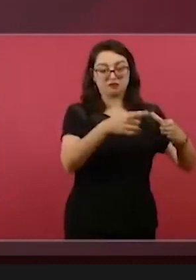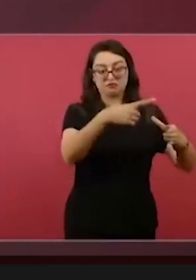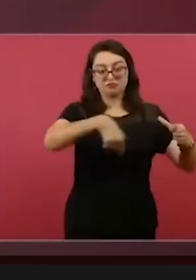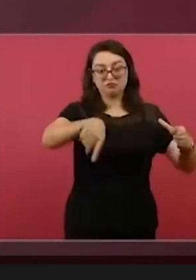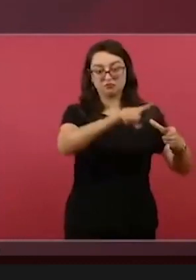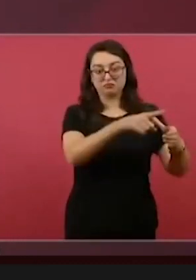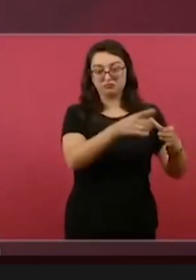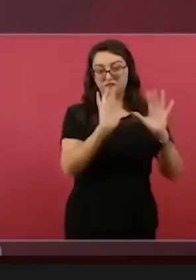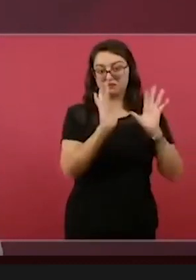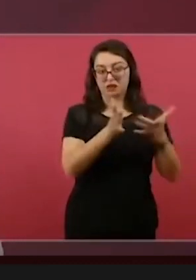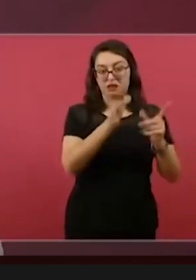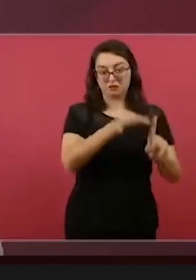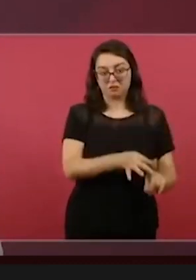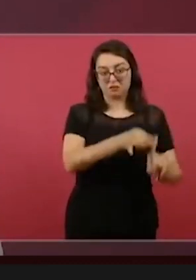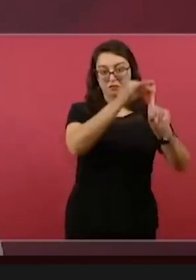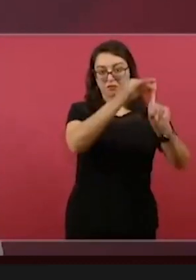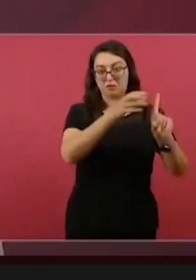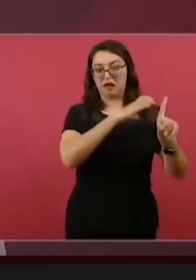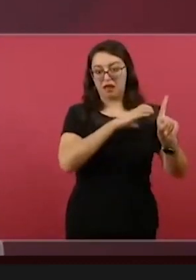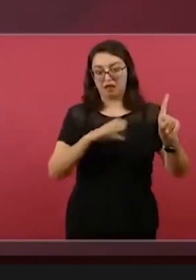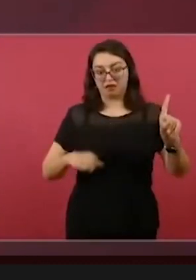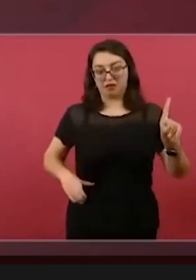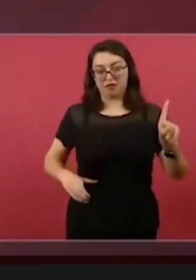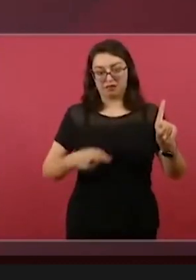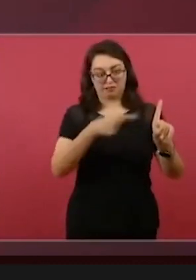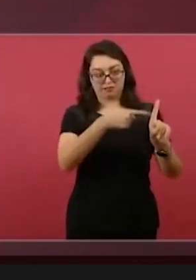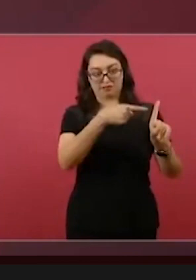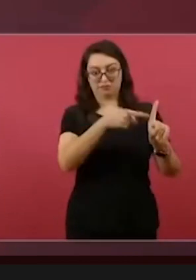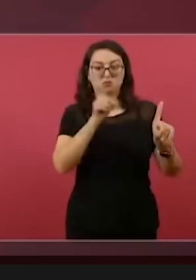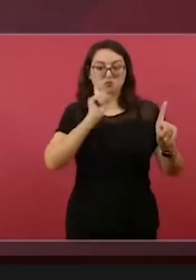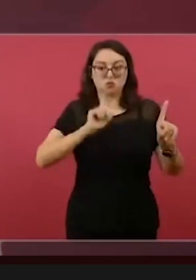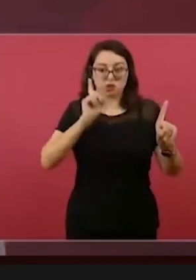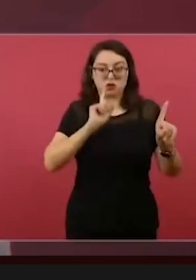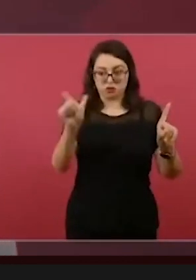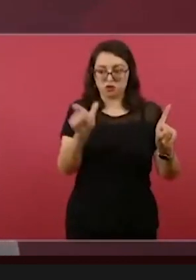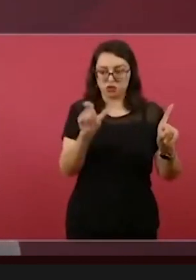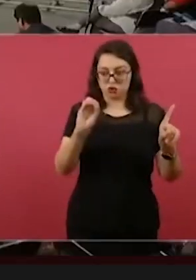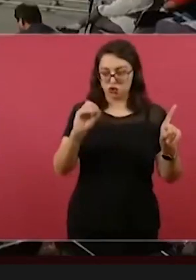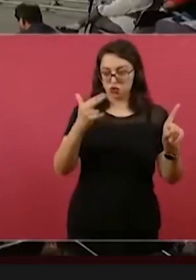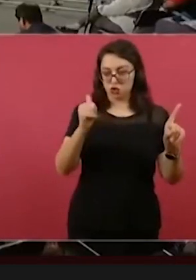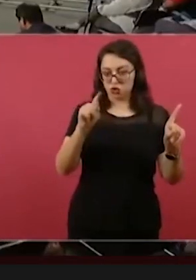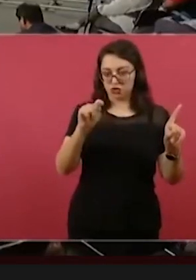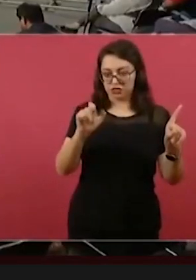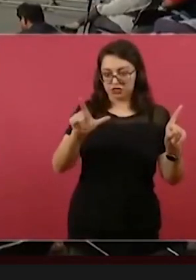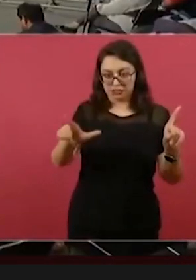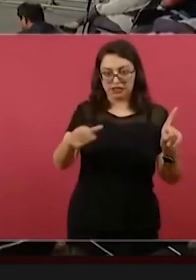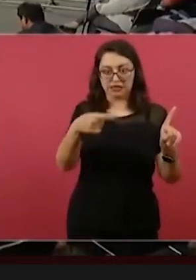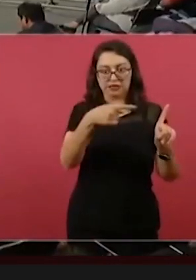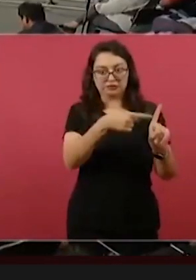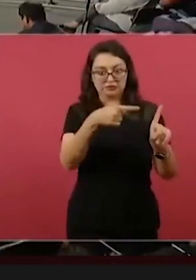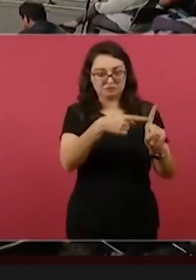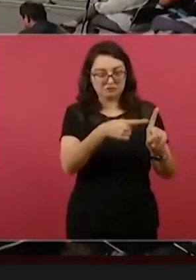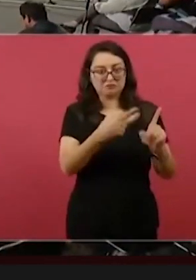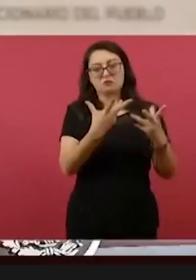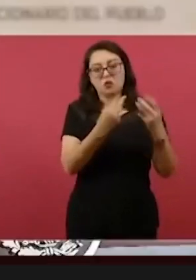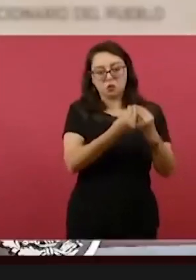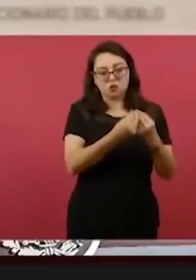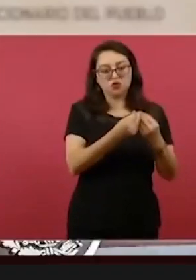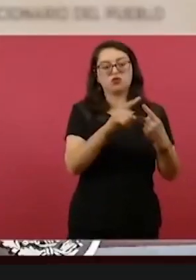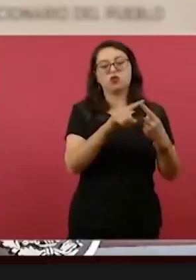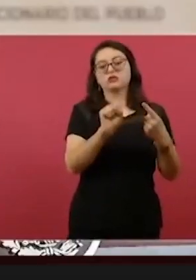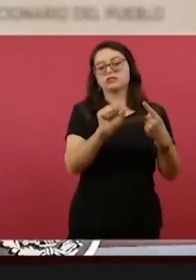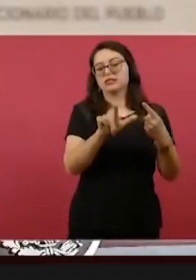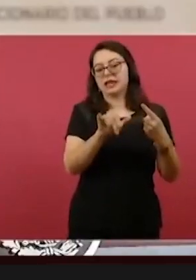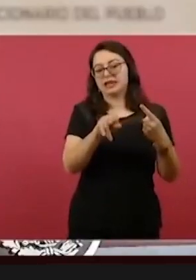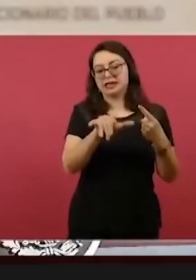cuestiona, aplicándolo al contraste social de un contexto determinado. Por ejemplo, si se cuestiona que algún funcionario ha cometido algún